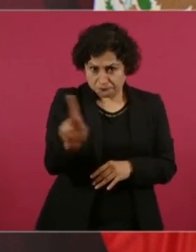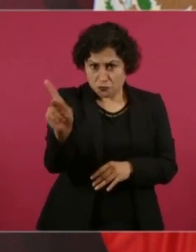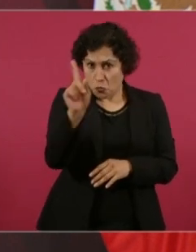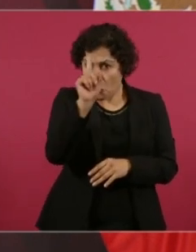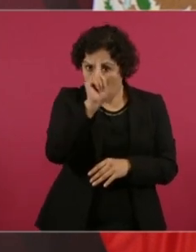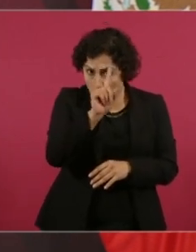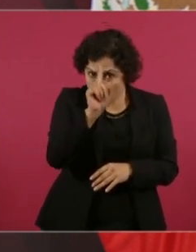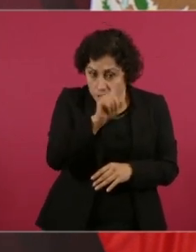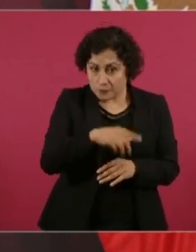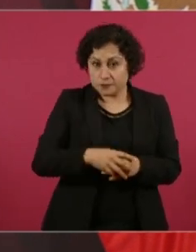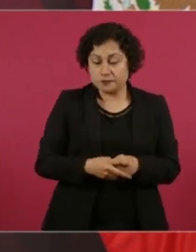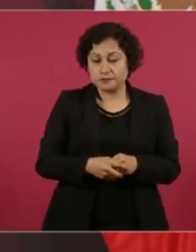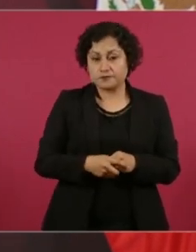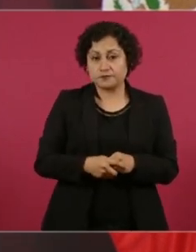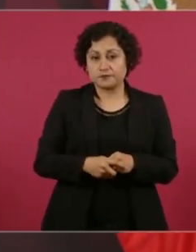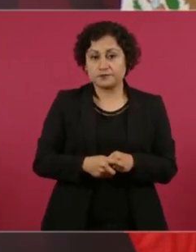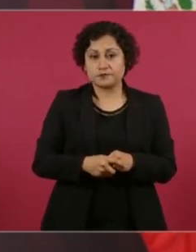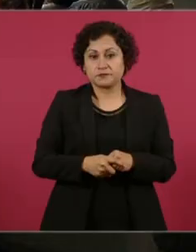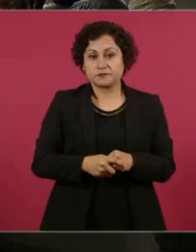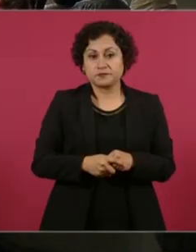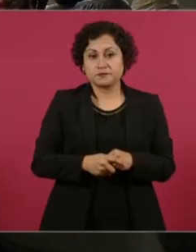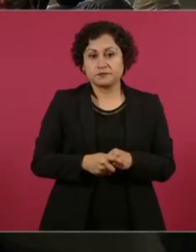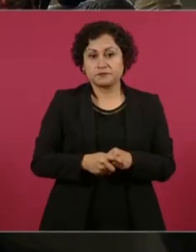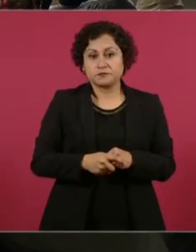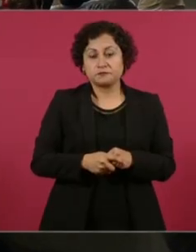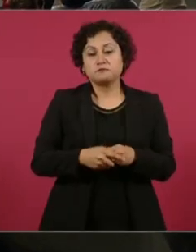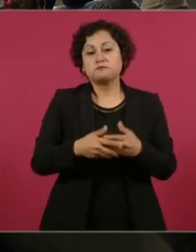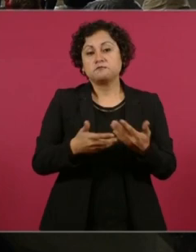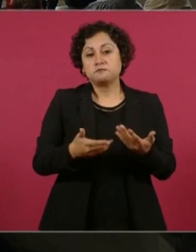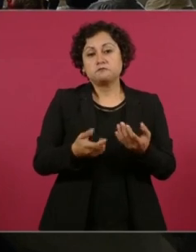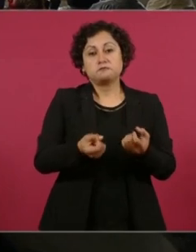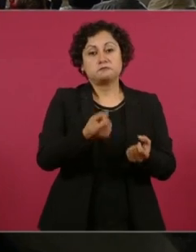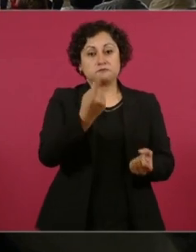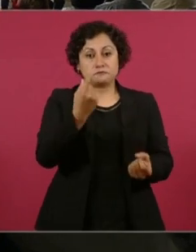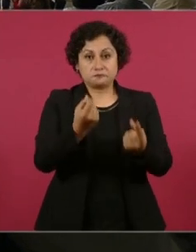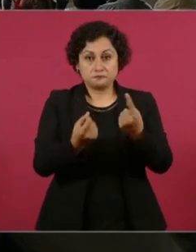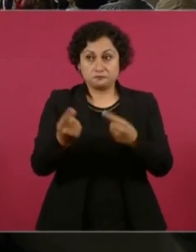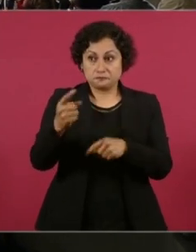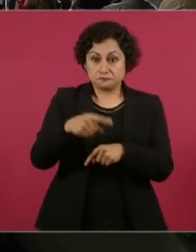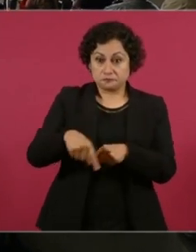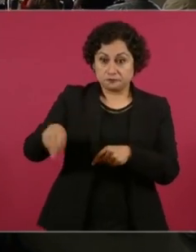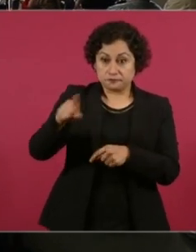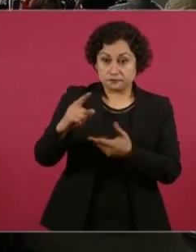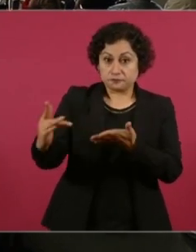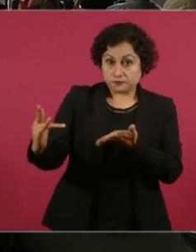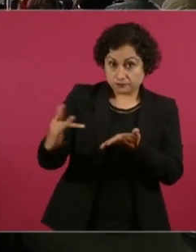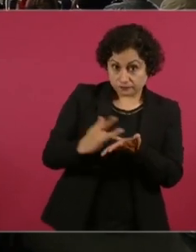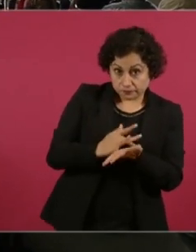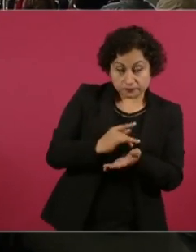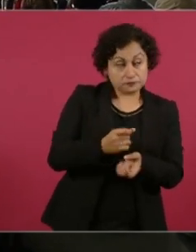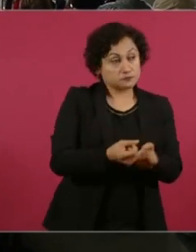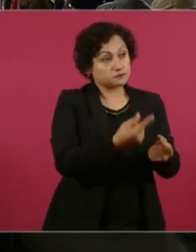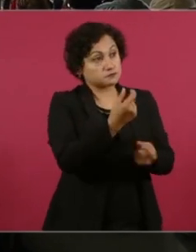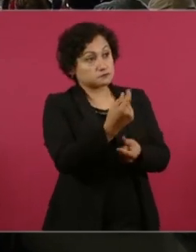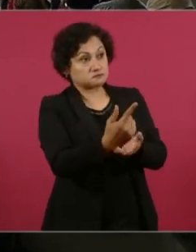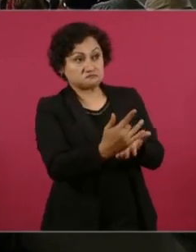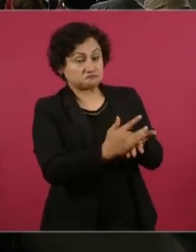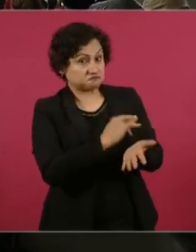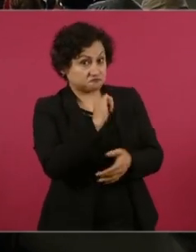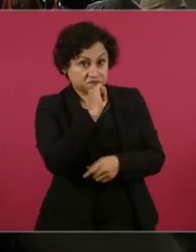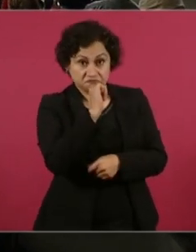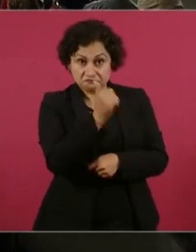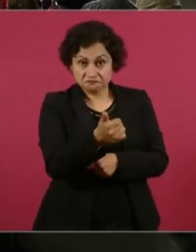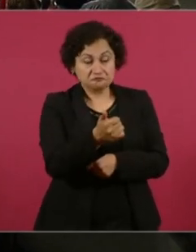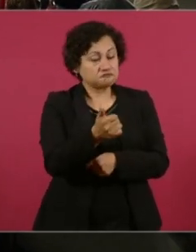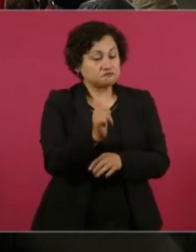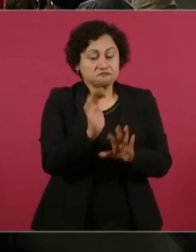a los que simpaticen con la transformación y a nuestros opositores, ahora que vienen las campañas,